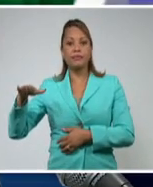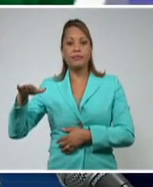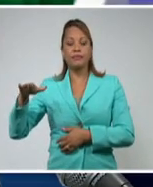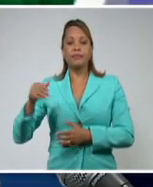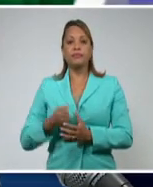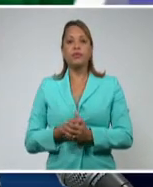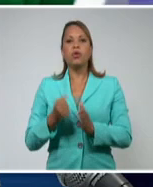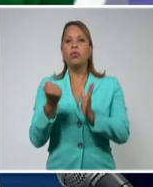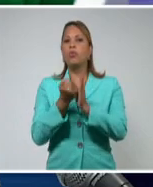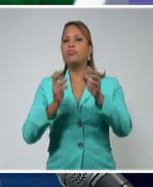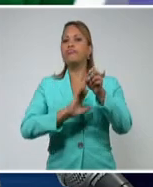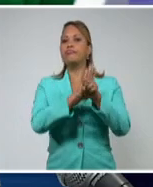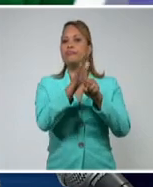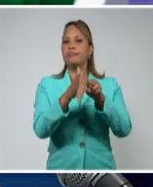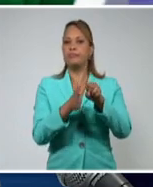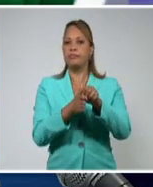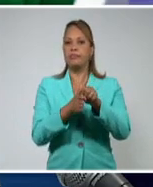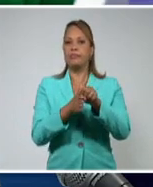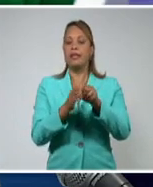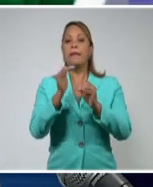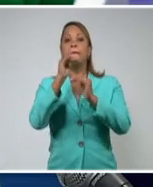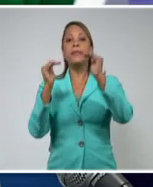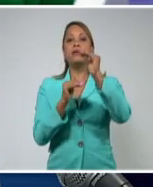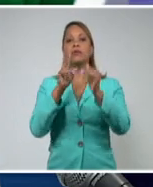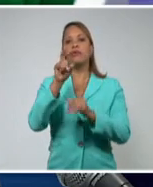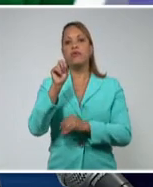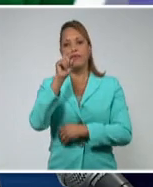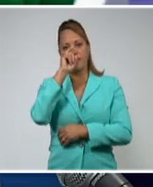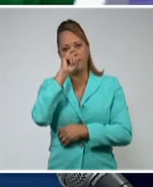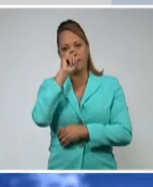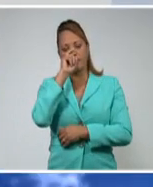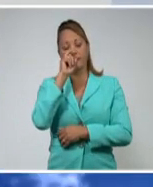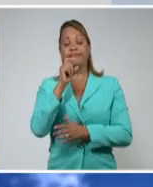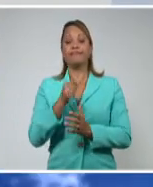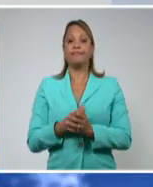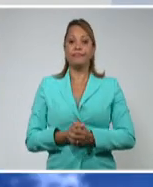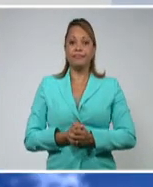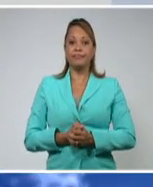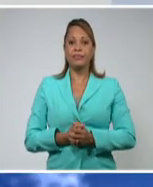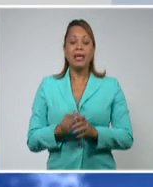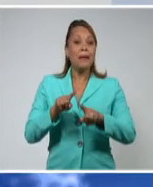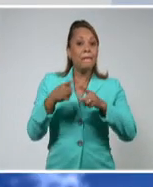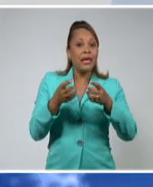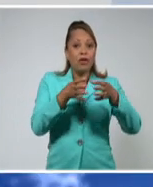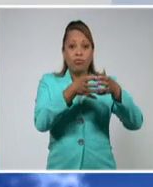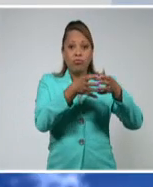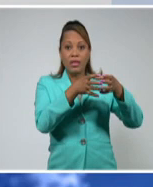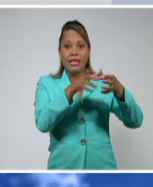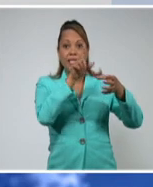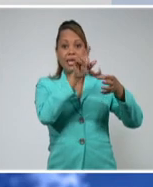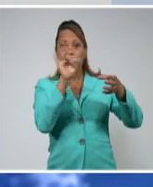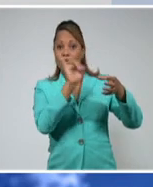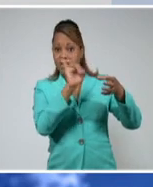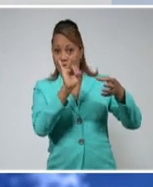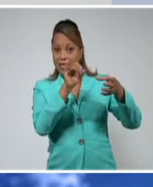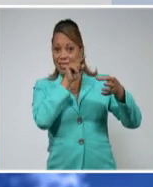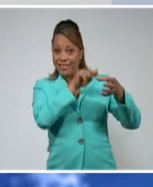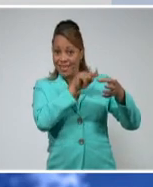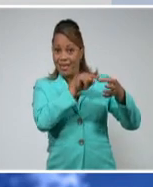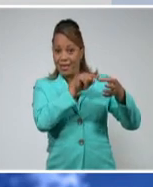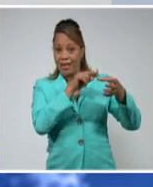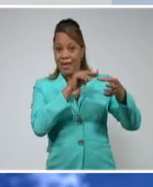con la cob y 19 menores de 20 años de edad pero de esos 177 que es lo peor